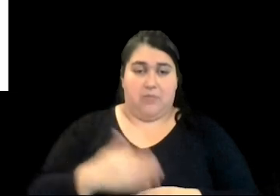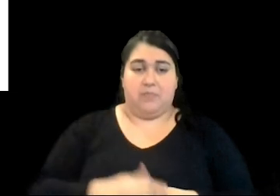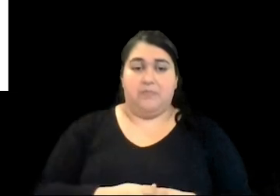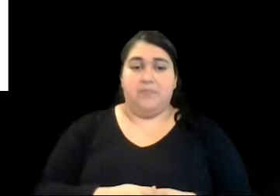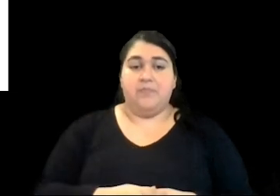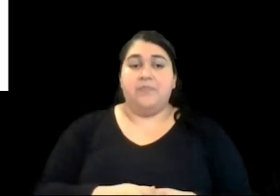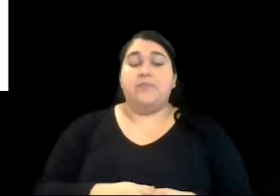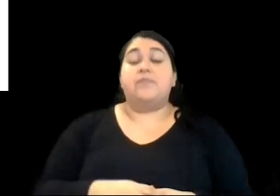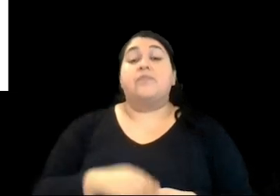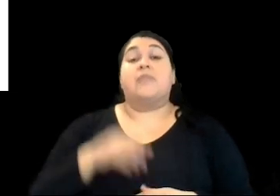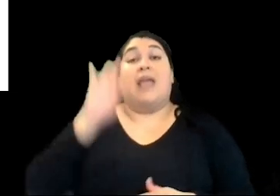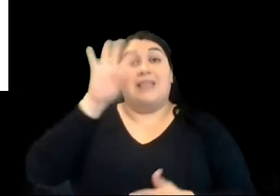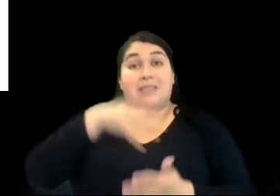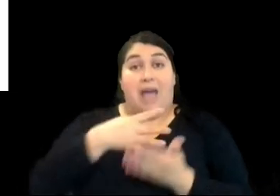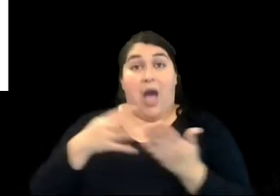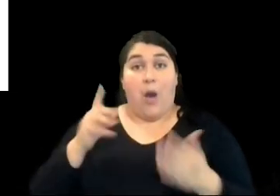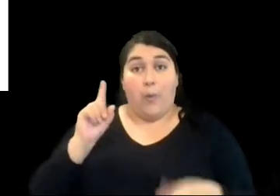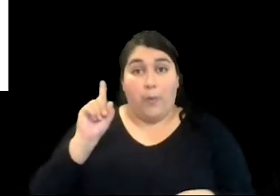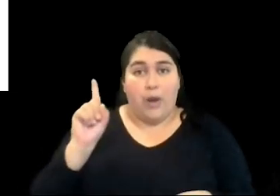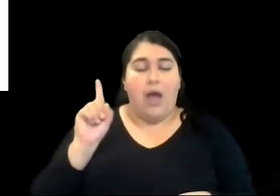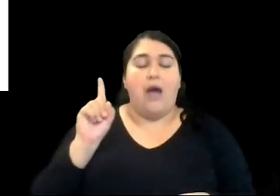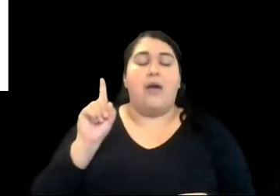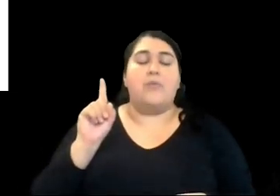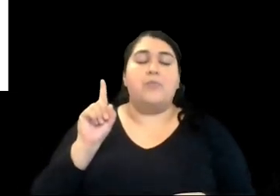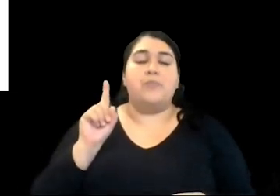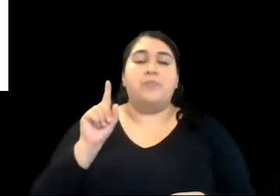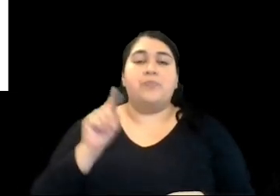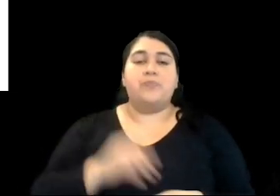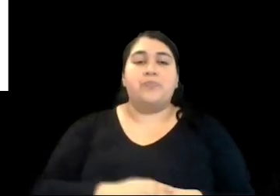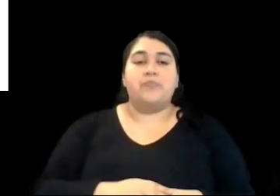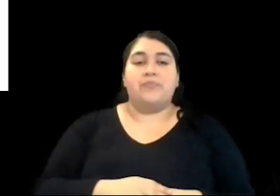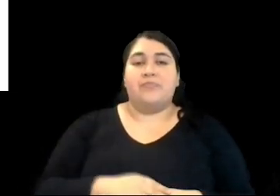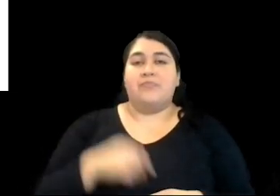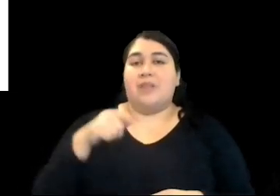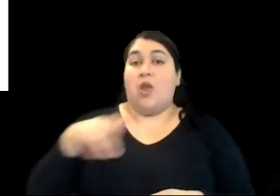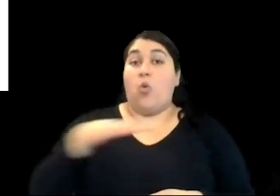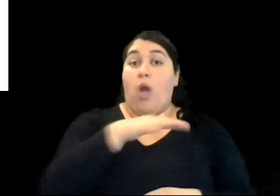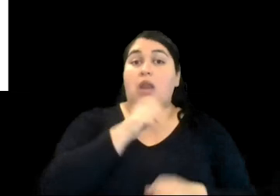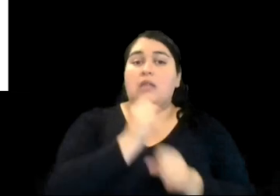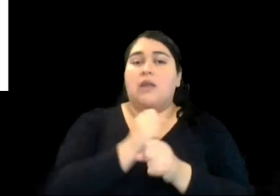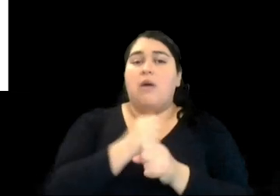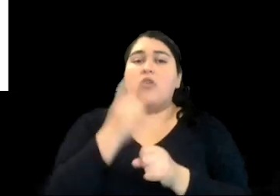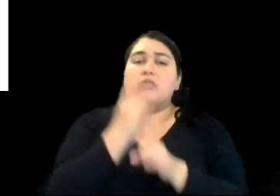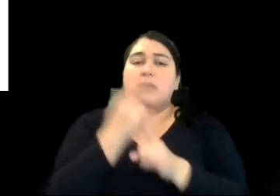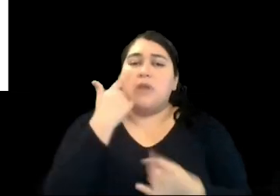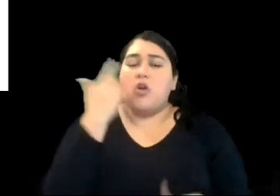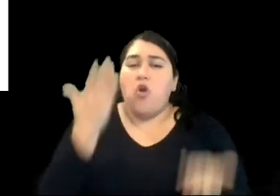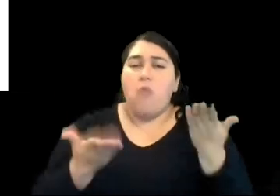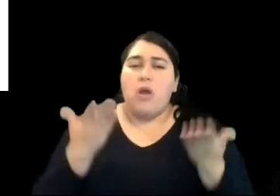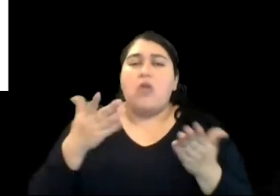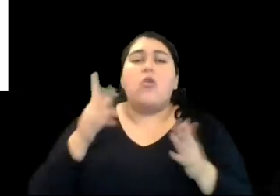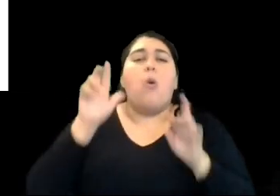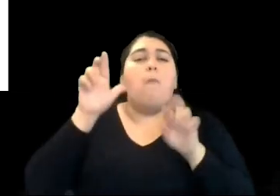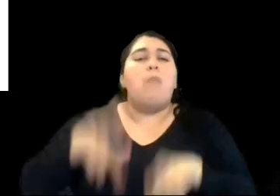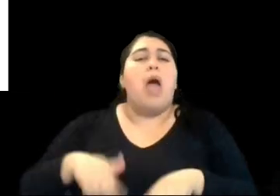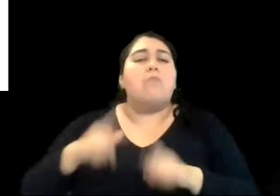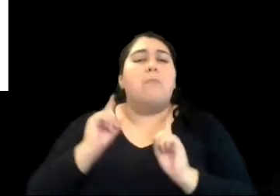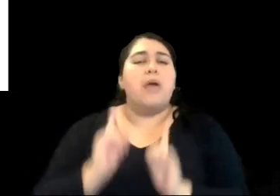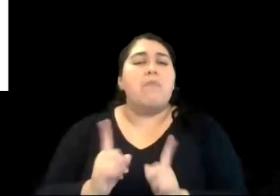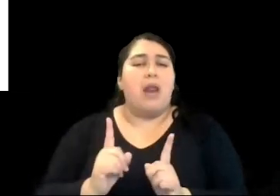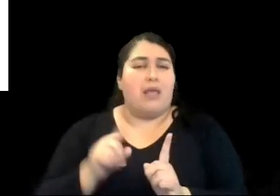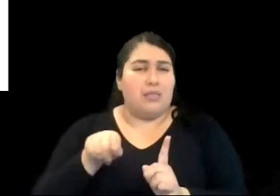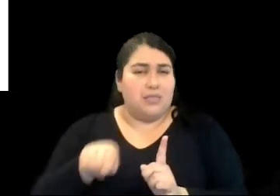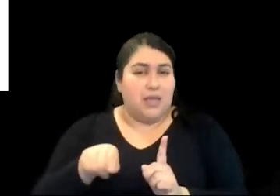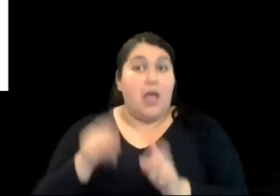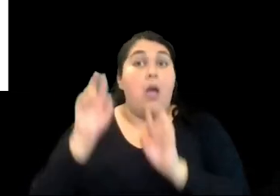Esta tabla nosotros en nuestros lugares de trabajo la comparamos siempre con lo que es el plan permanente. Nosotros en el plan